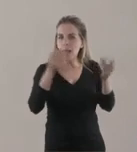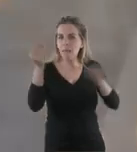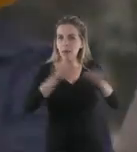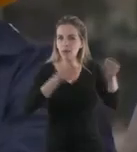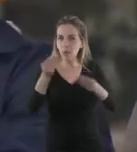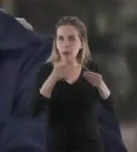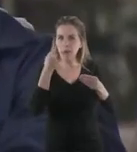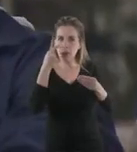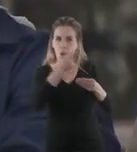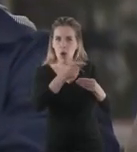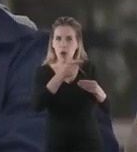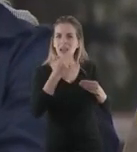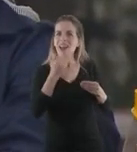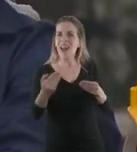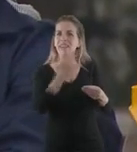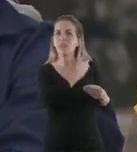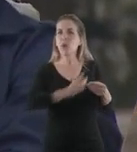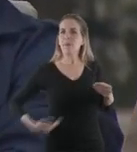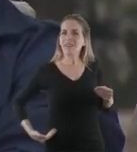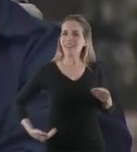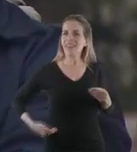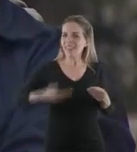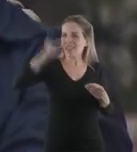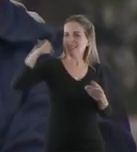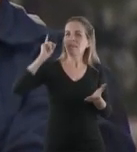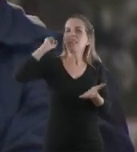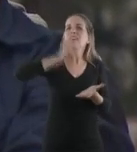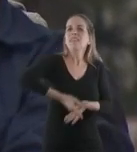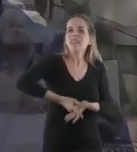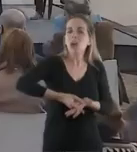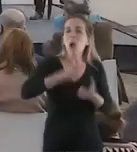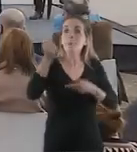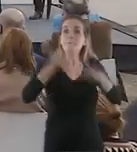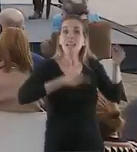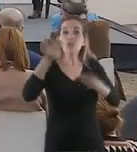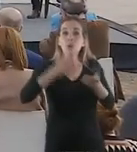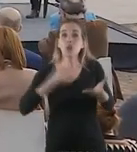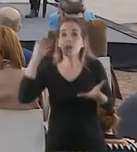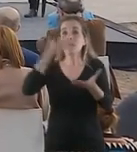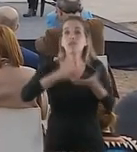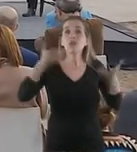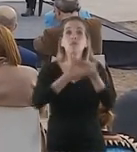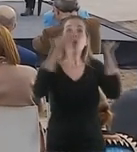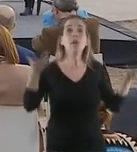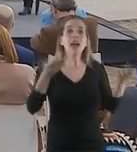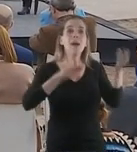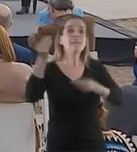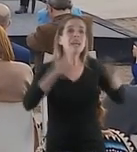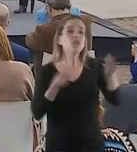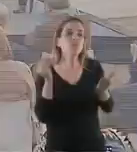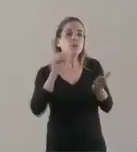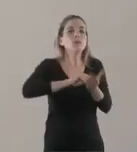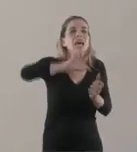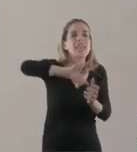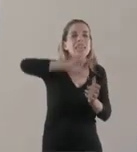y de un presidente que decidió casi triplicar la inversión pública para poner nuevamente